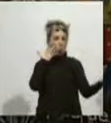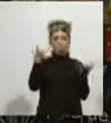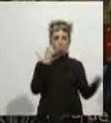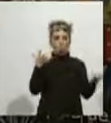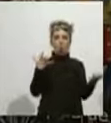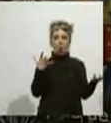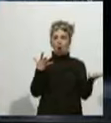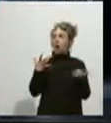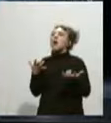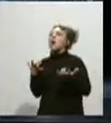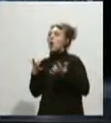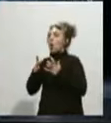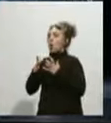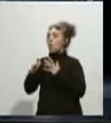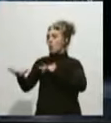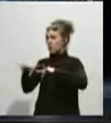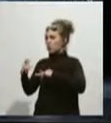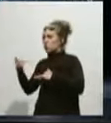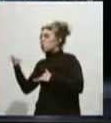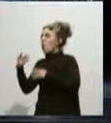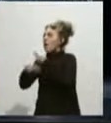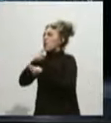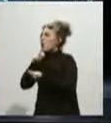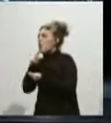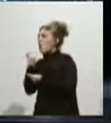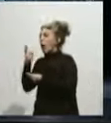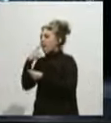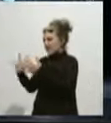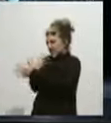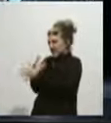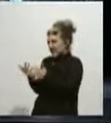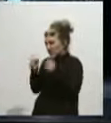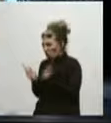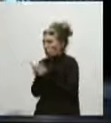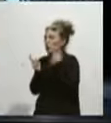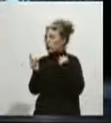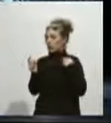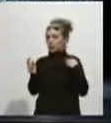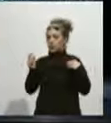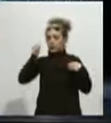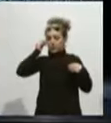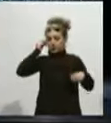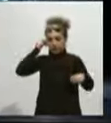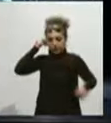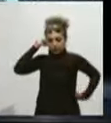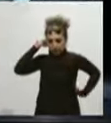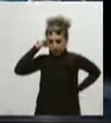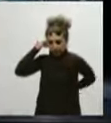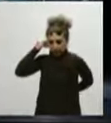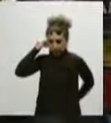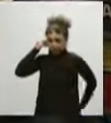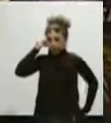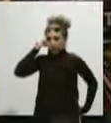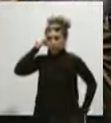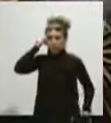tipo de movimientos haces? ¿Me puedes hacer un ejemplito rápido? ¡Ay, que se vuelve tímido! Espérate. A ver, venga, un movimiento. ¡Mira,